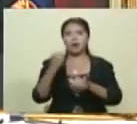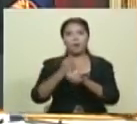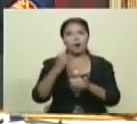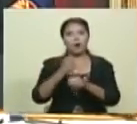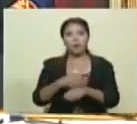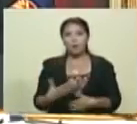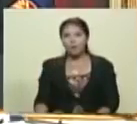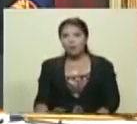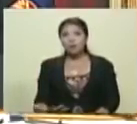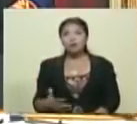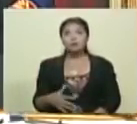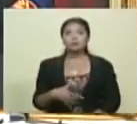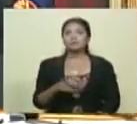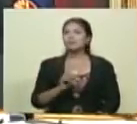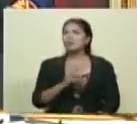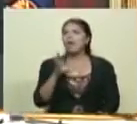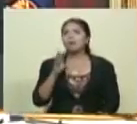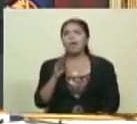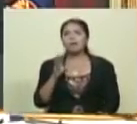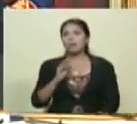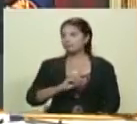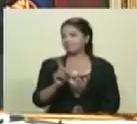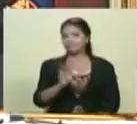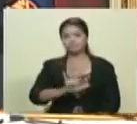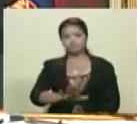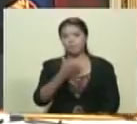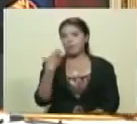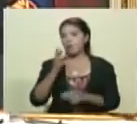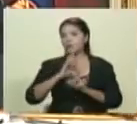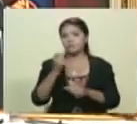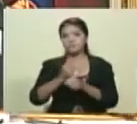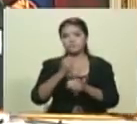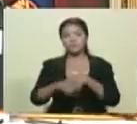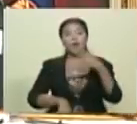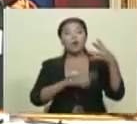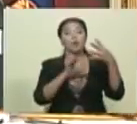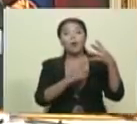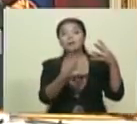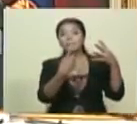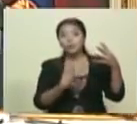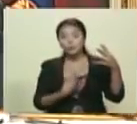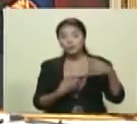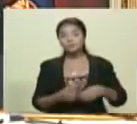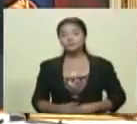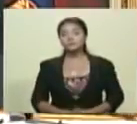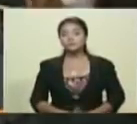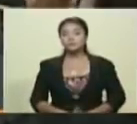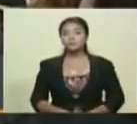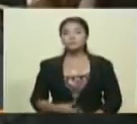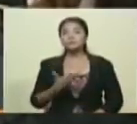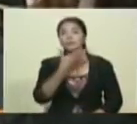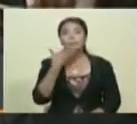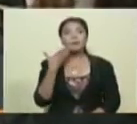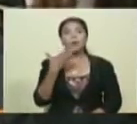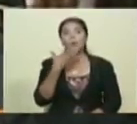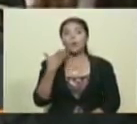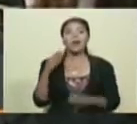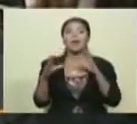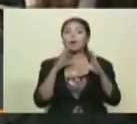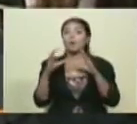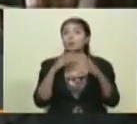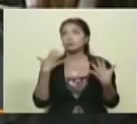que bla, bla, bla, bla, bla. Cuarta pregunta. Mejorar la comunicación es un